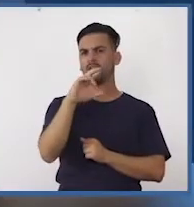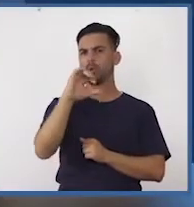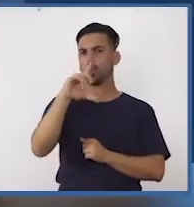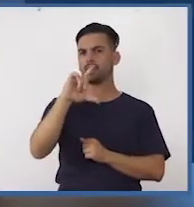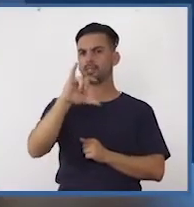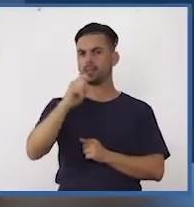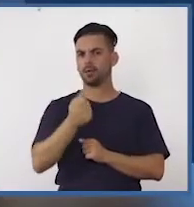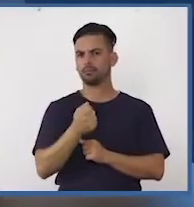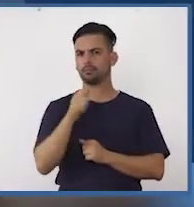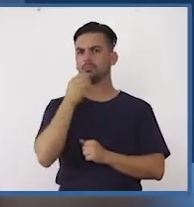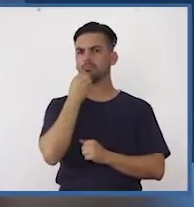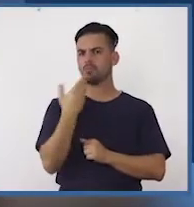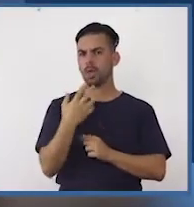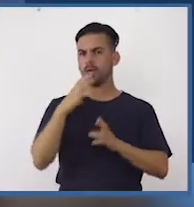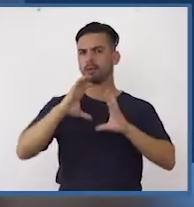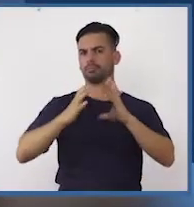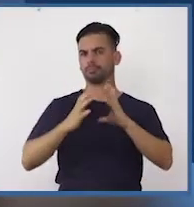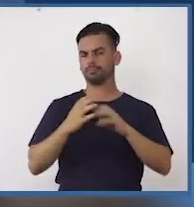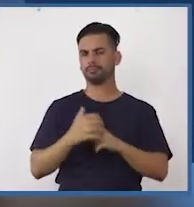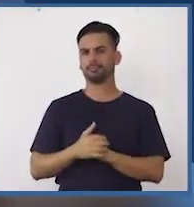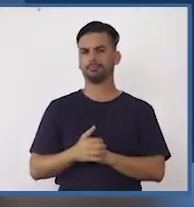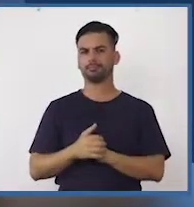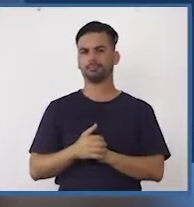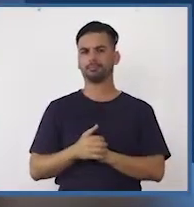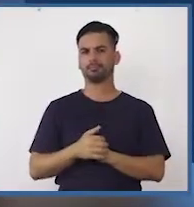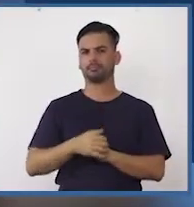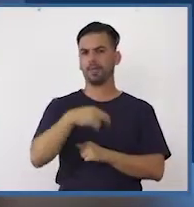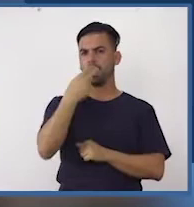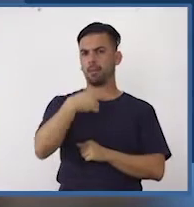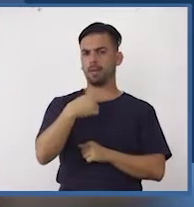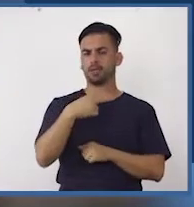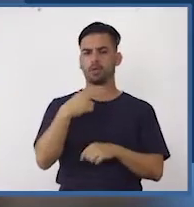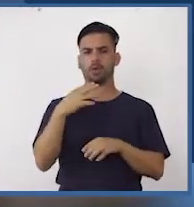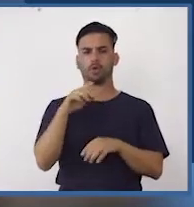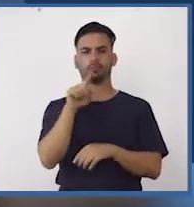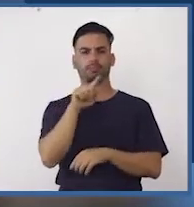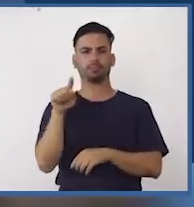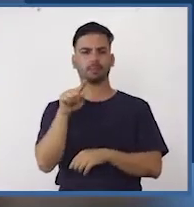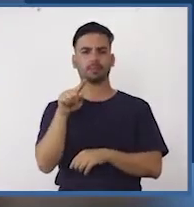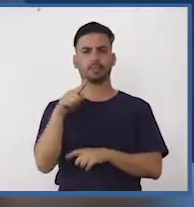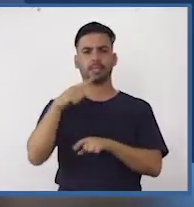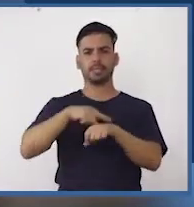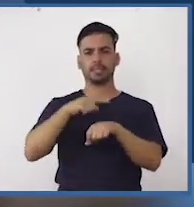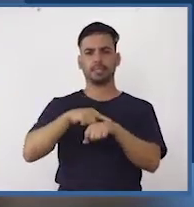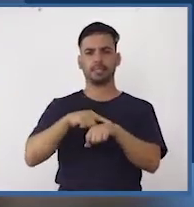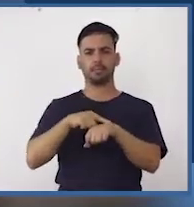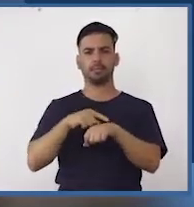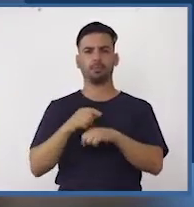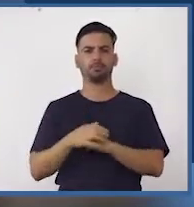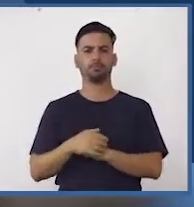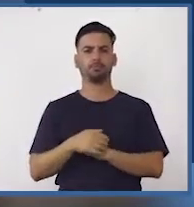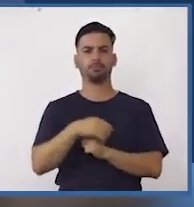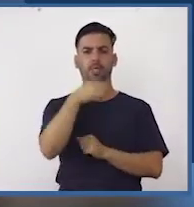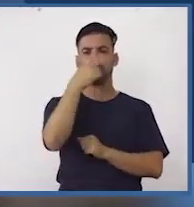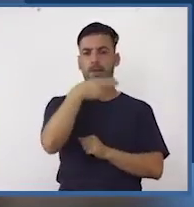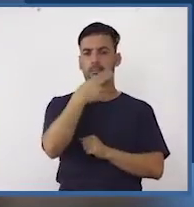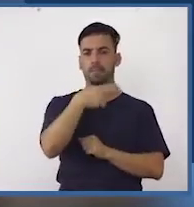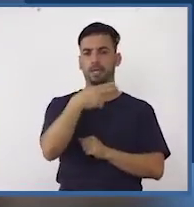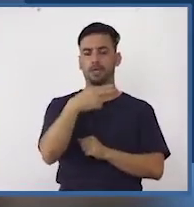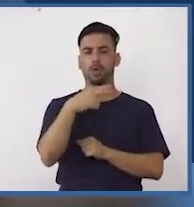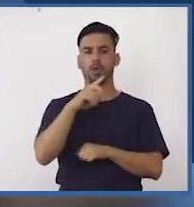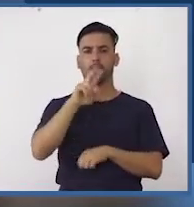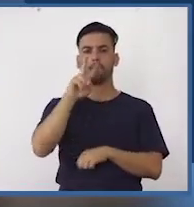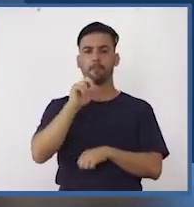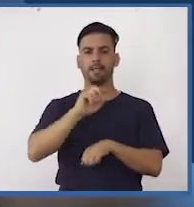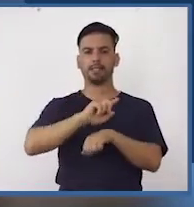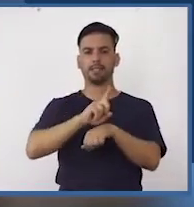tanto, podemos hacerlo de esta manera, ¿no, verdad? El periodo va a ser igual al tiempo entre n, y el tiempo va a ser igual, disculpen,